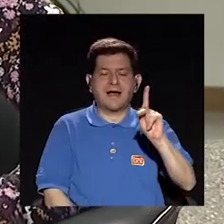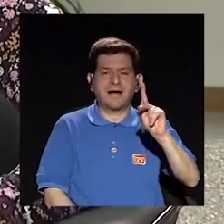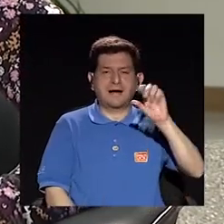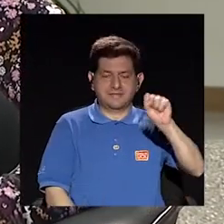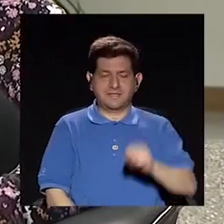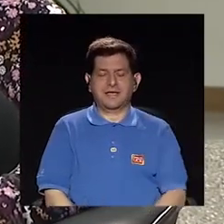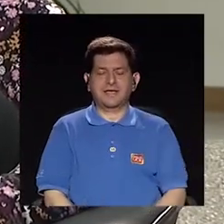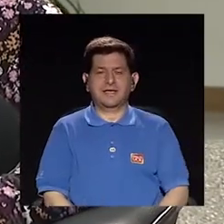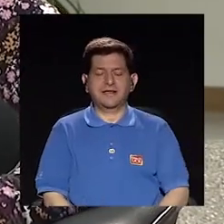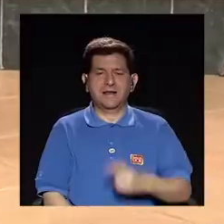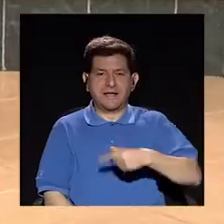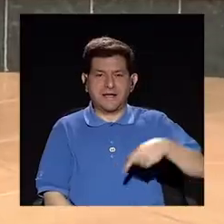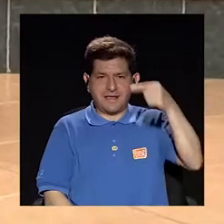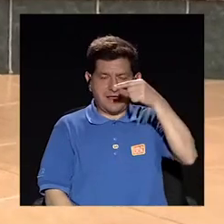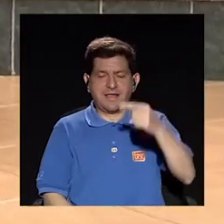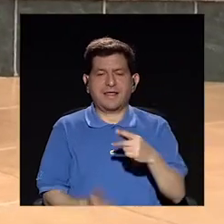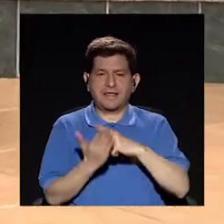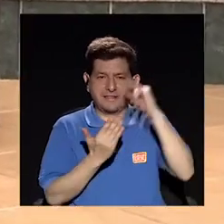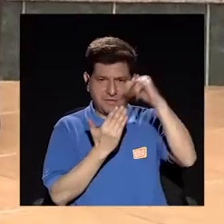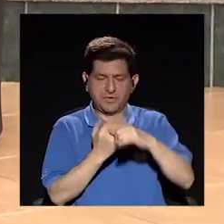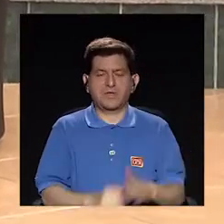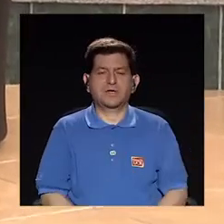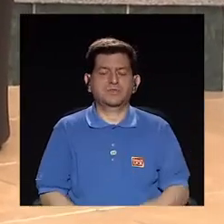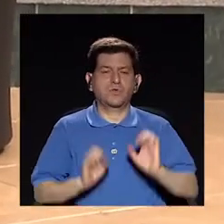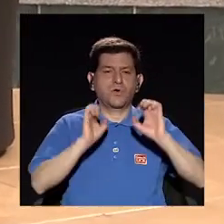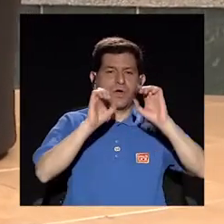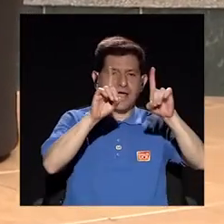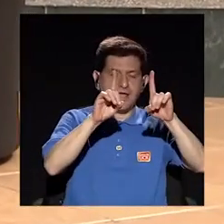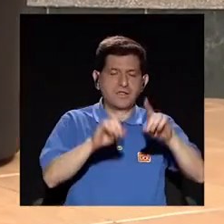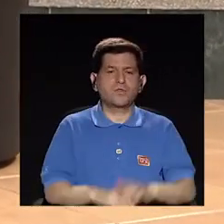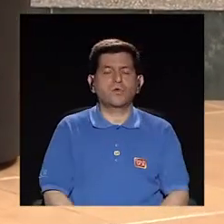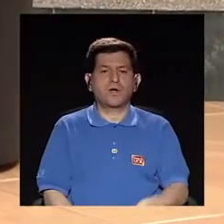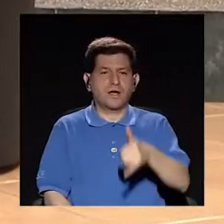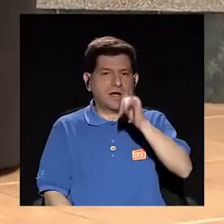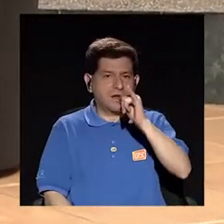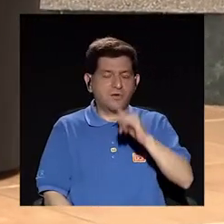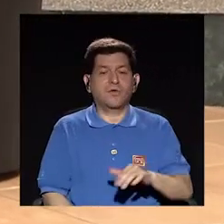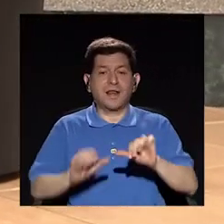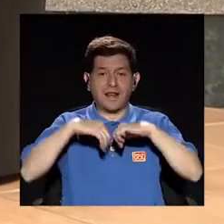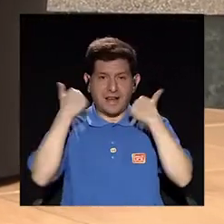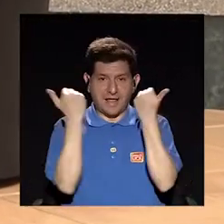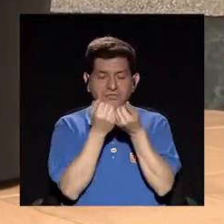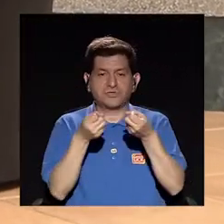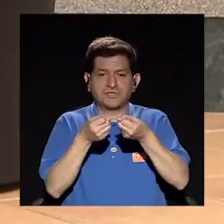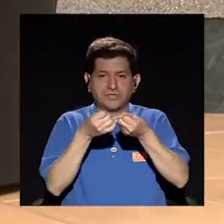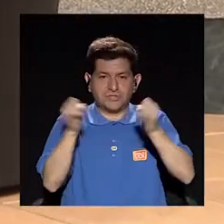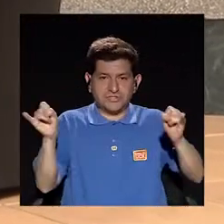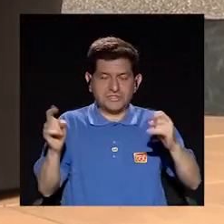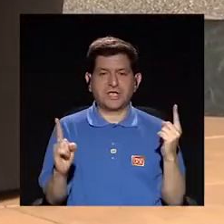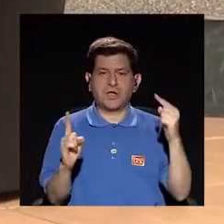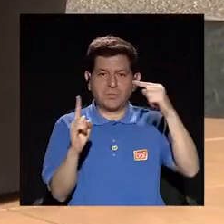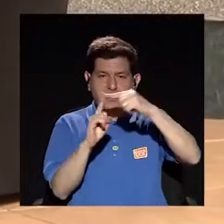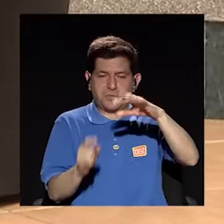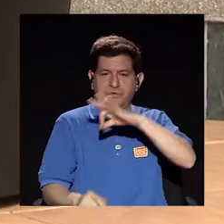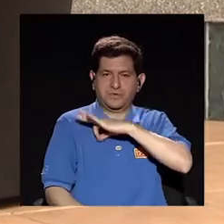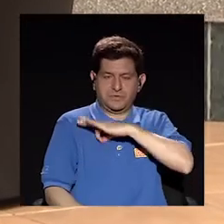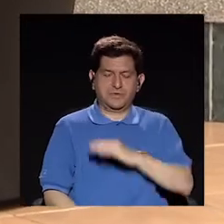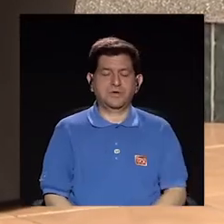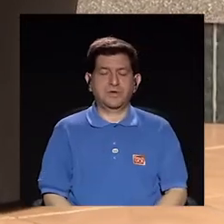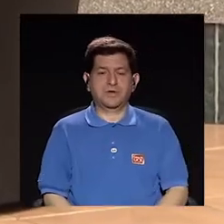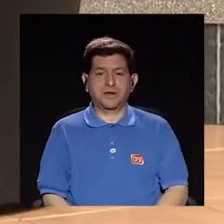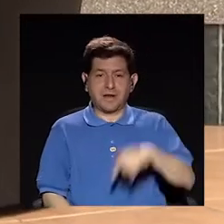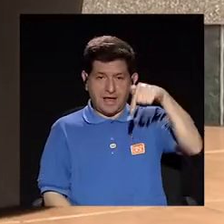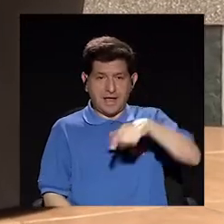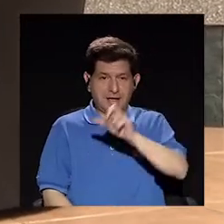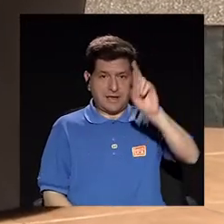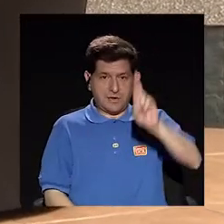Sequeira, gerente de proyectos de Educa Alcohol. Educa Alcohol es una asociación sin fines de lucro con presencia